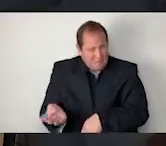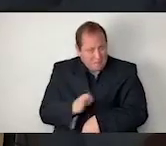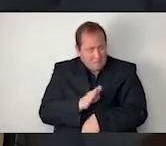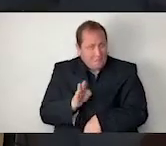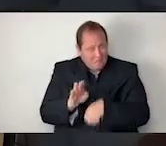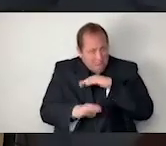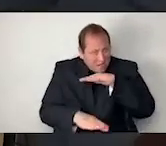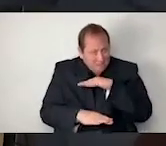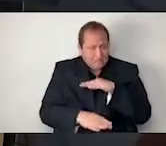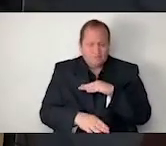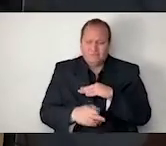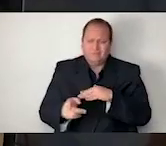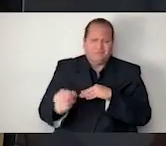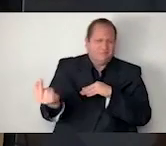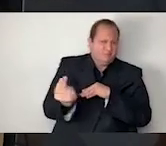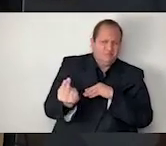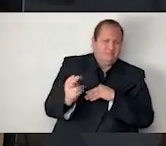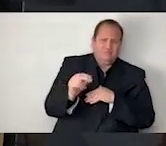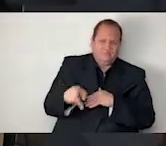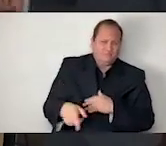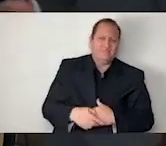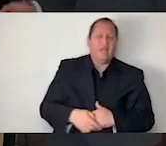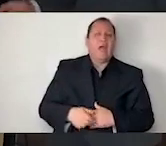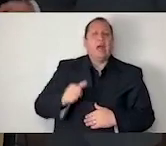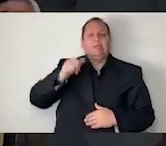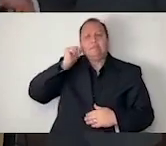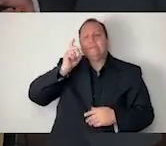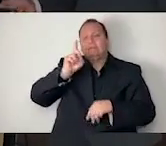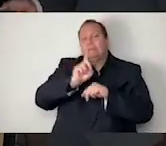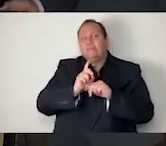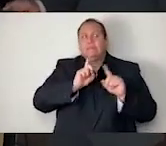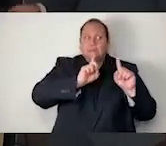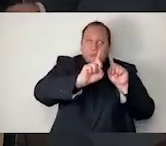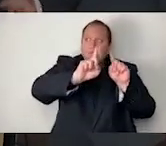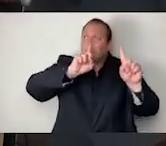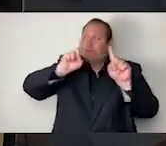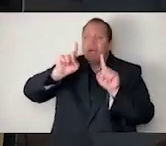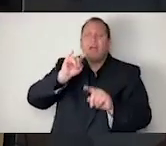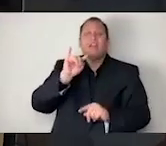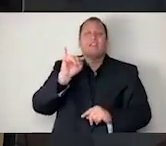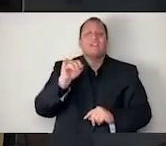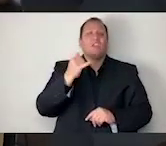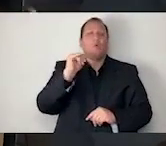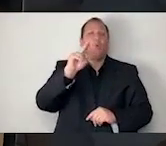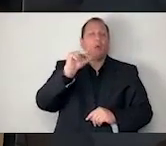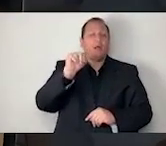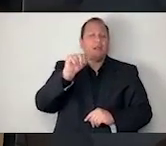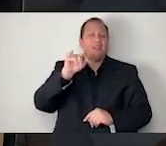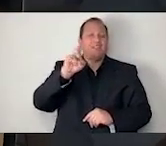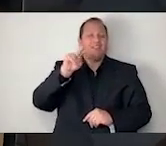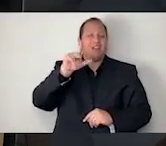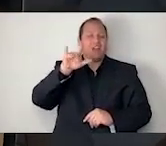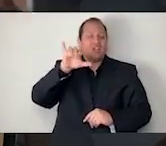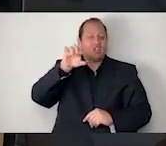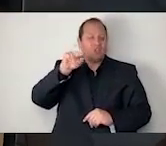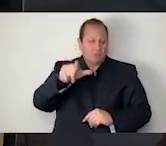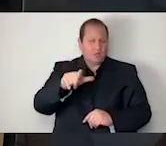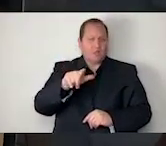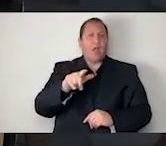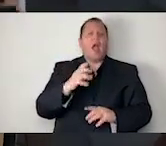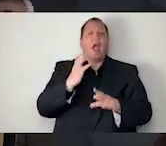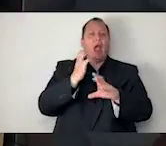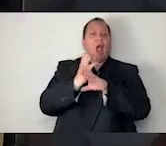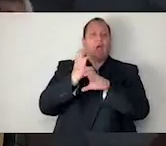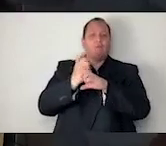tuvimos un día muy muy intenso tijuana internacional e internacional de baja california tractocamiones es el giro preponderante